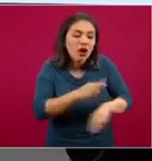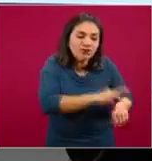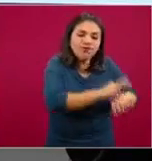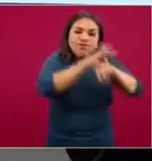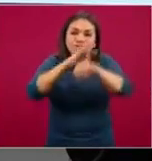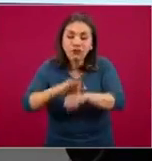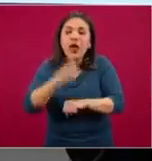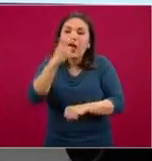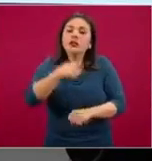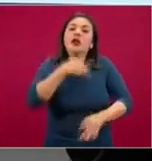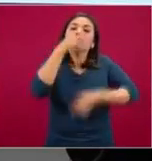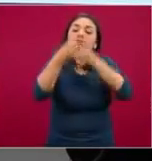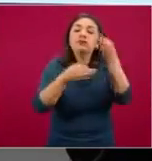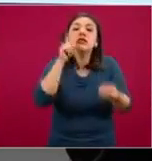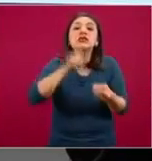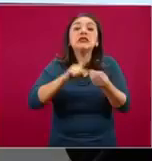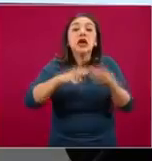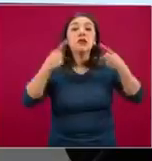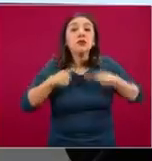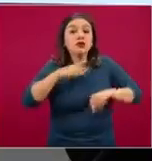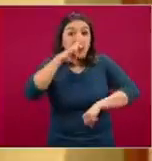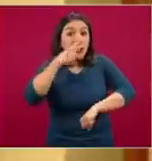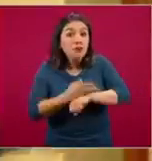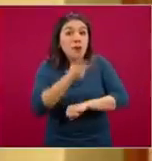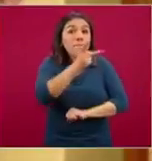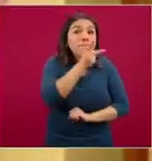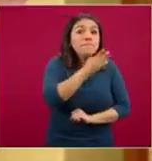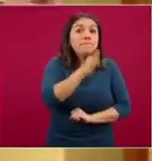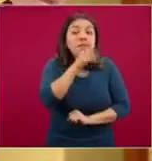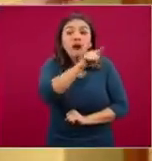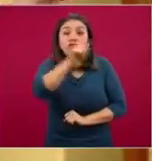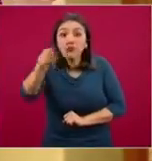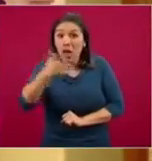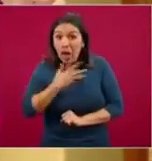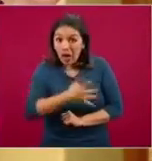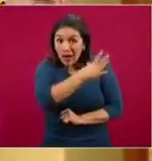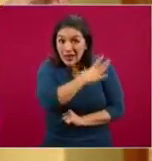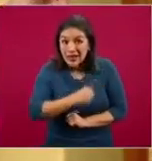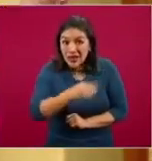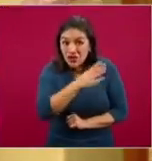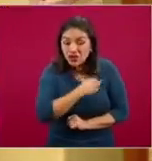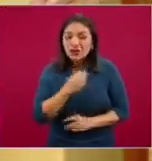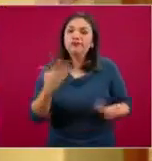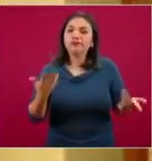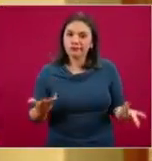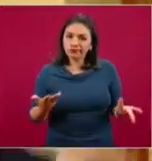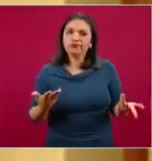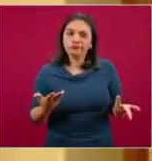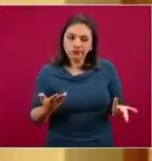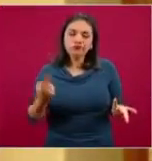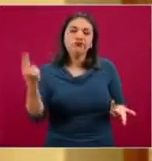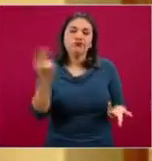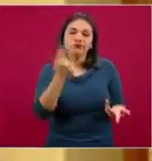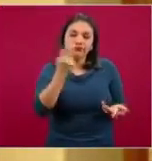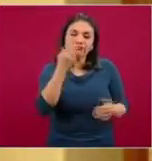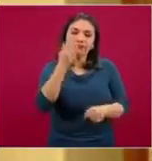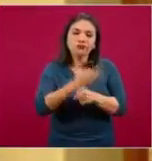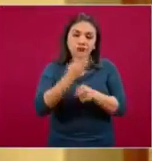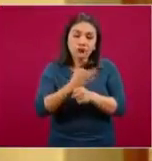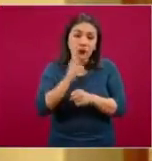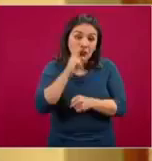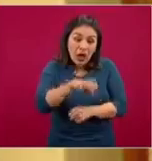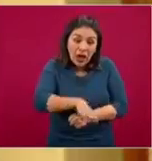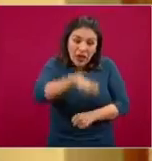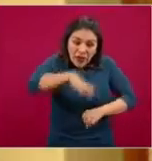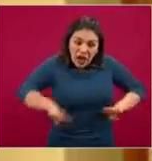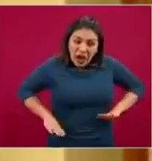llamado es a la responsabilidad de los papás que tienen hijos e hijas en este grupo